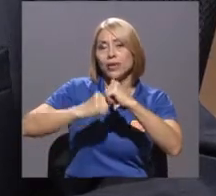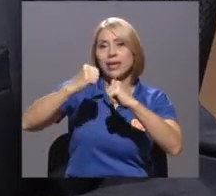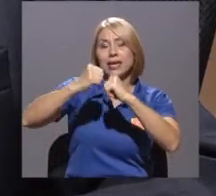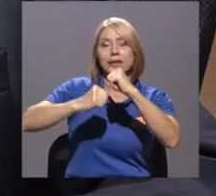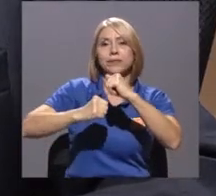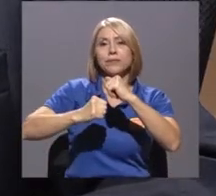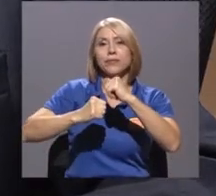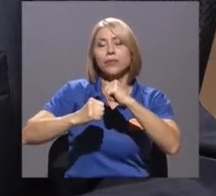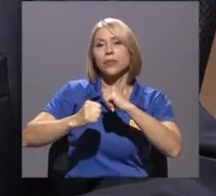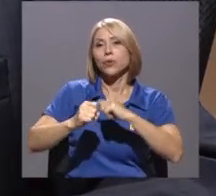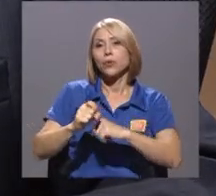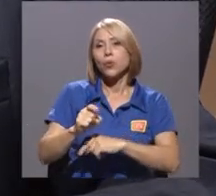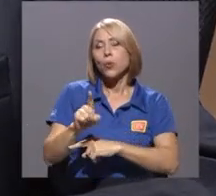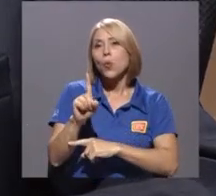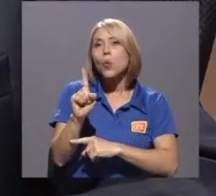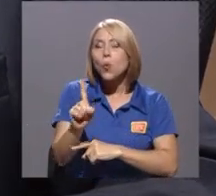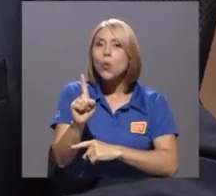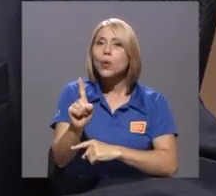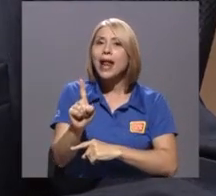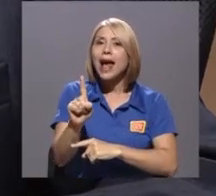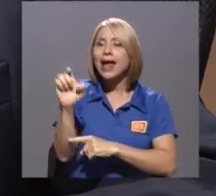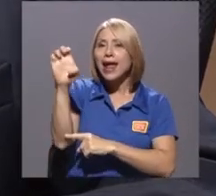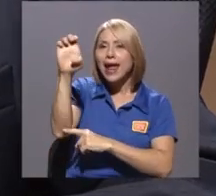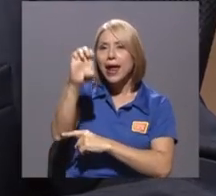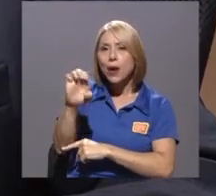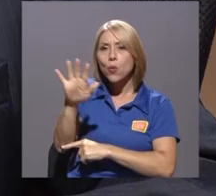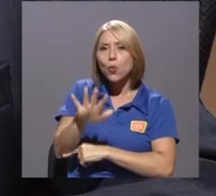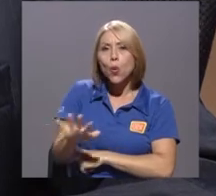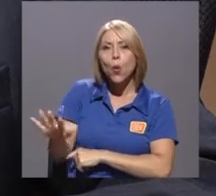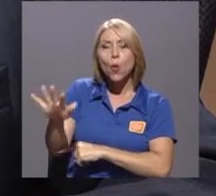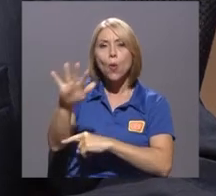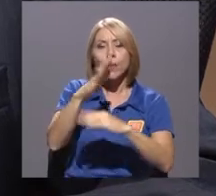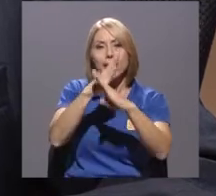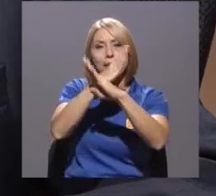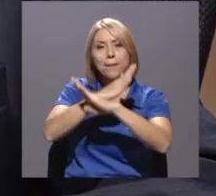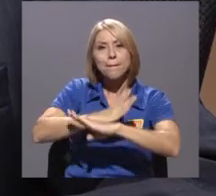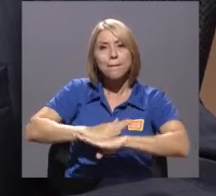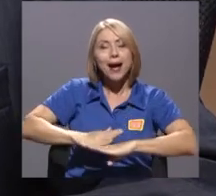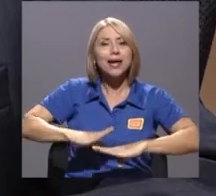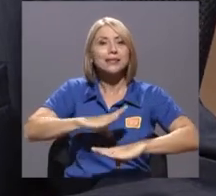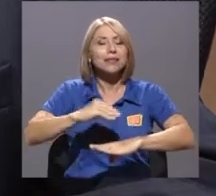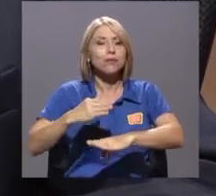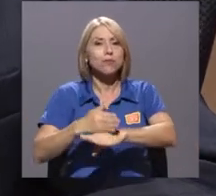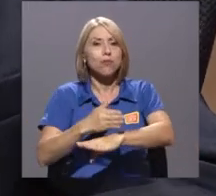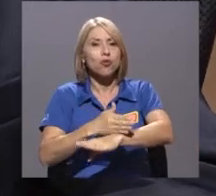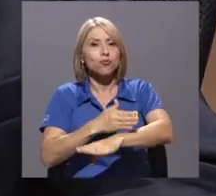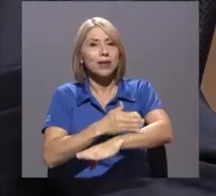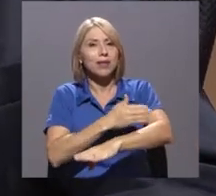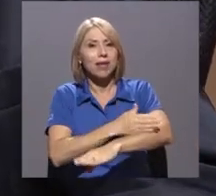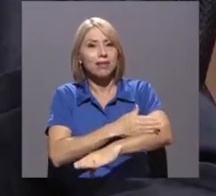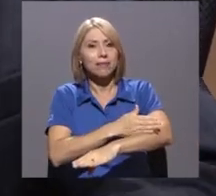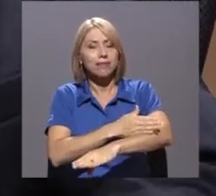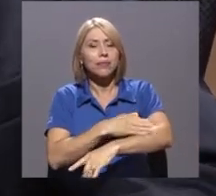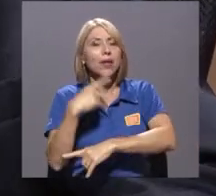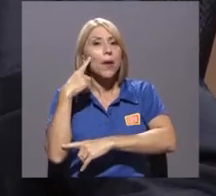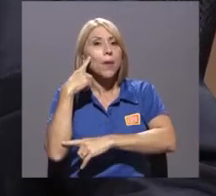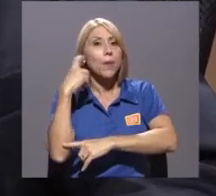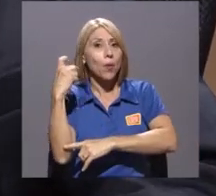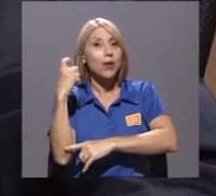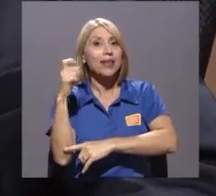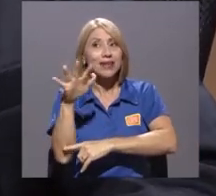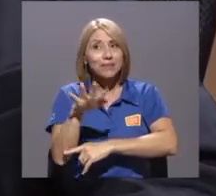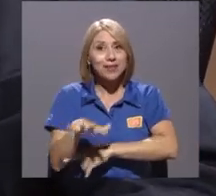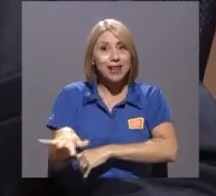una europa de paz y de prosperidad porque la construcción europea